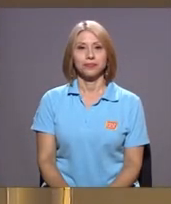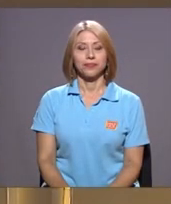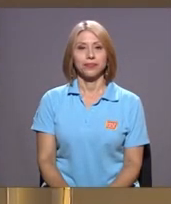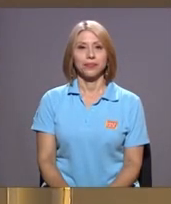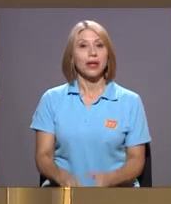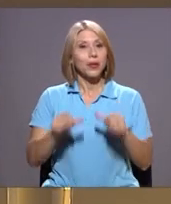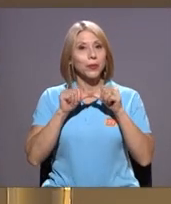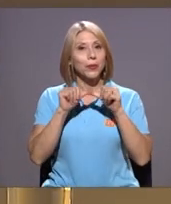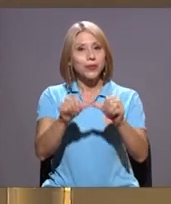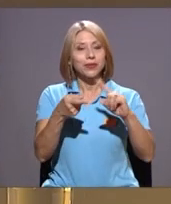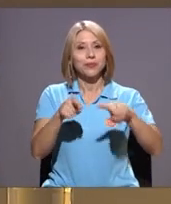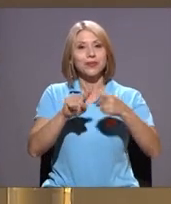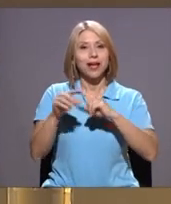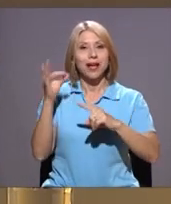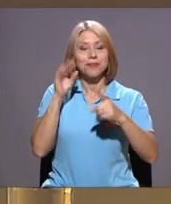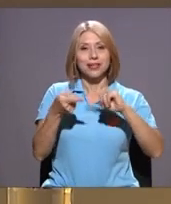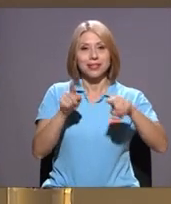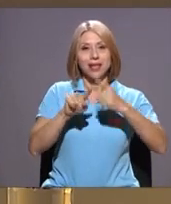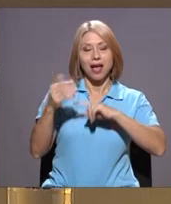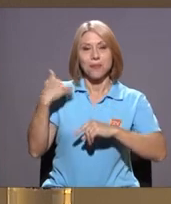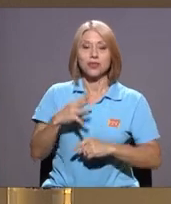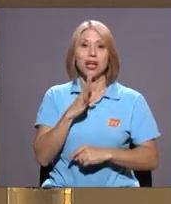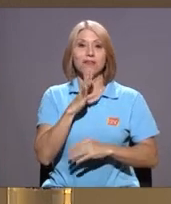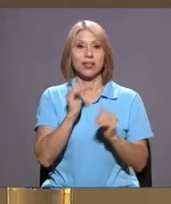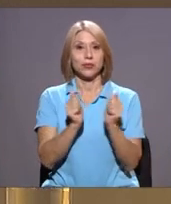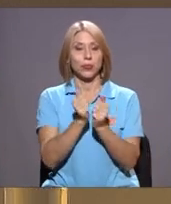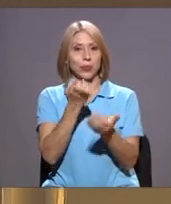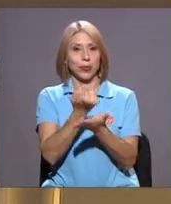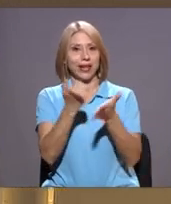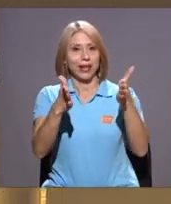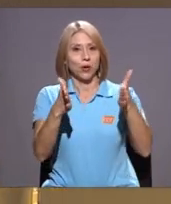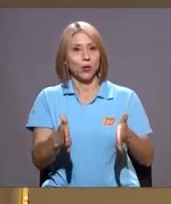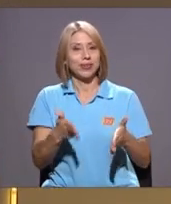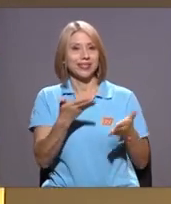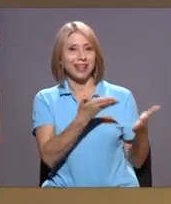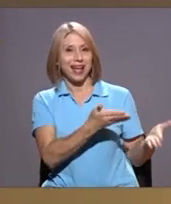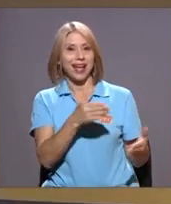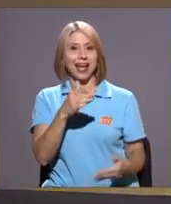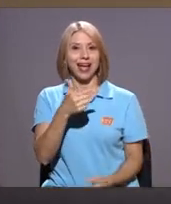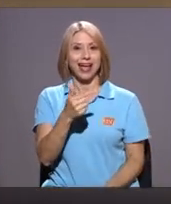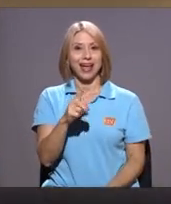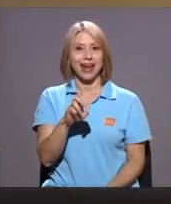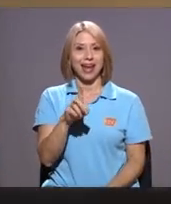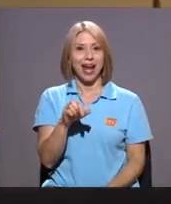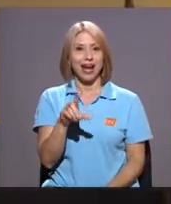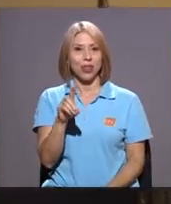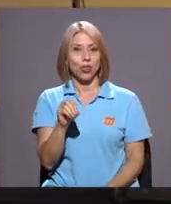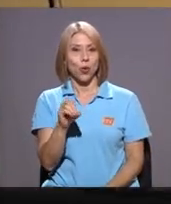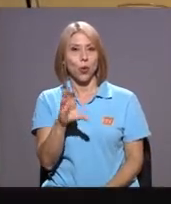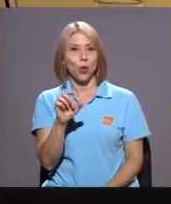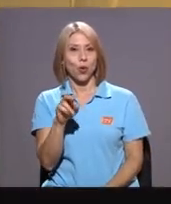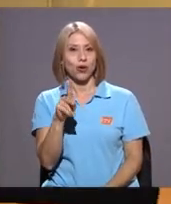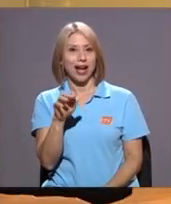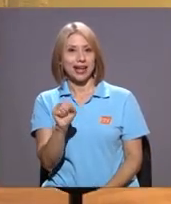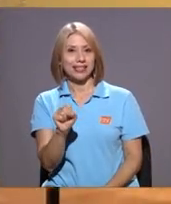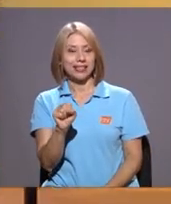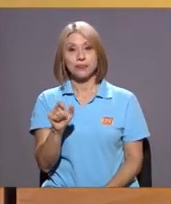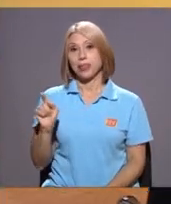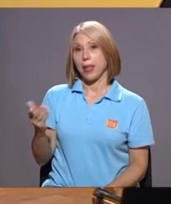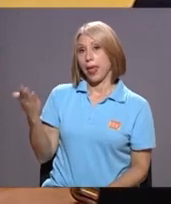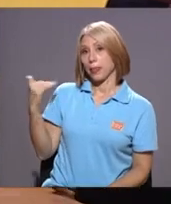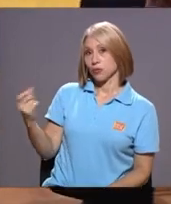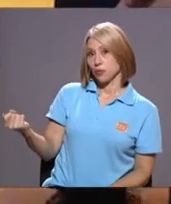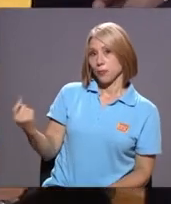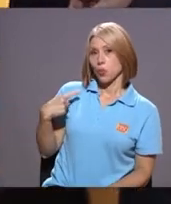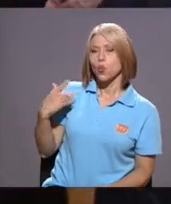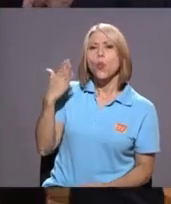continuamos amigas y amigos conversando con el economista gerardo co realiza delante de un poco en cuanto a su pregunta del por